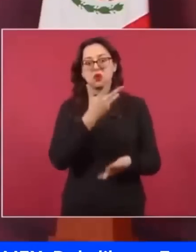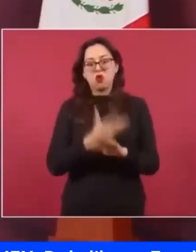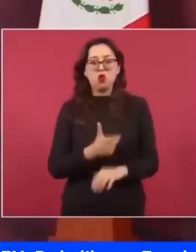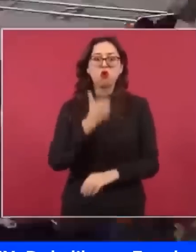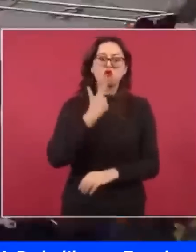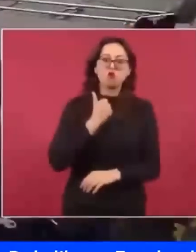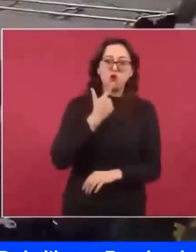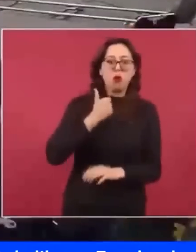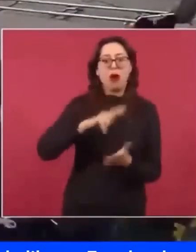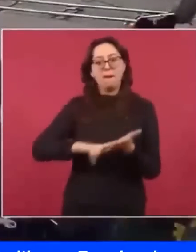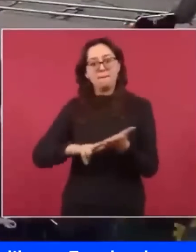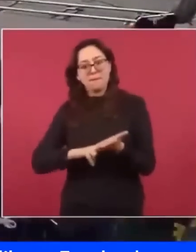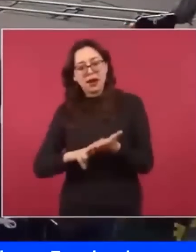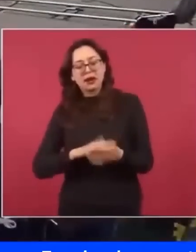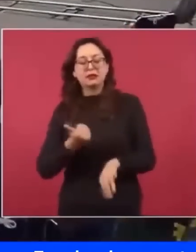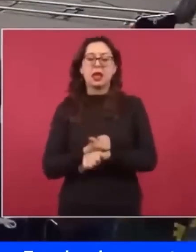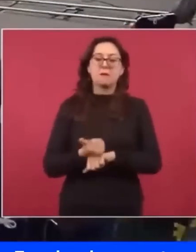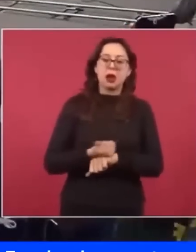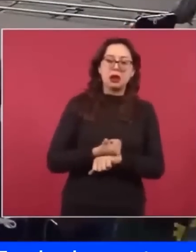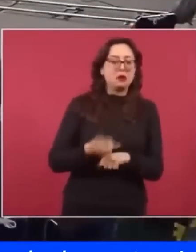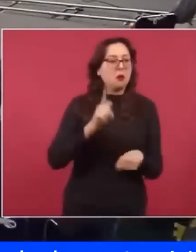todos colores